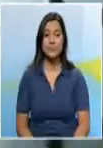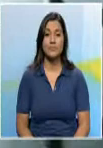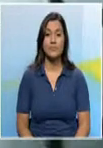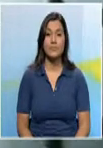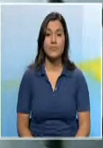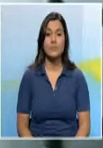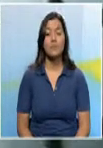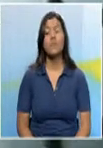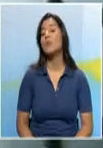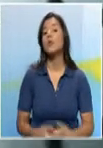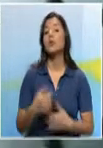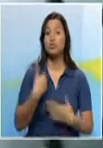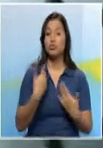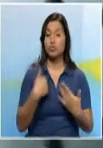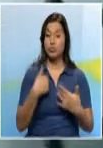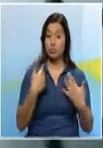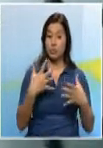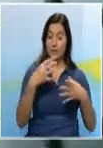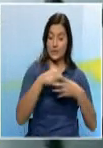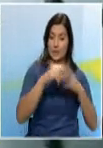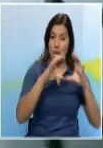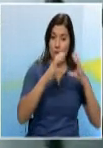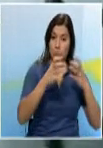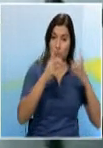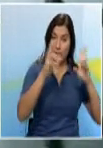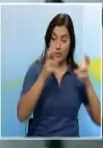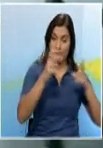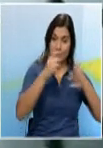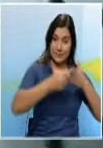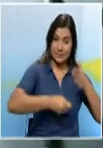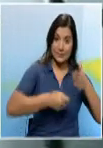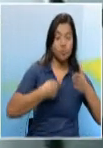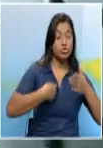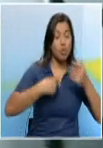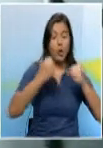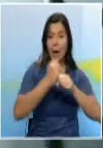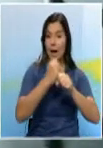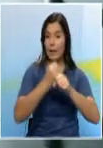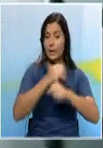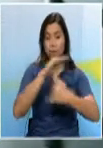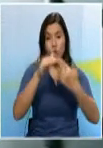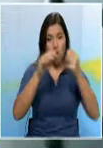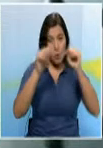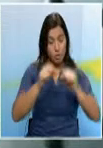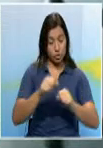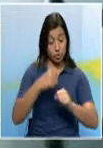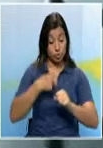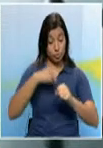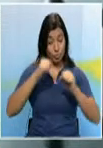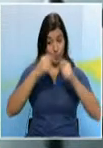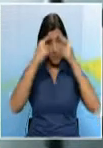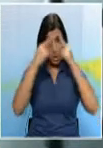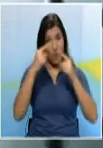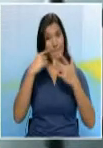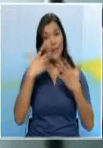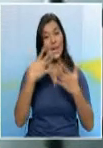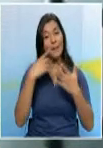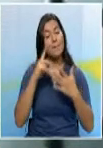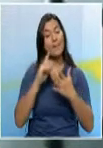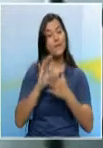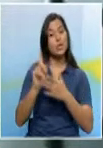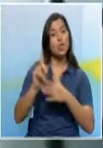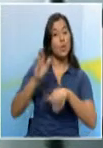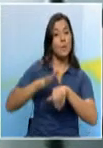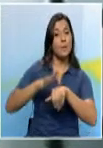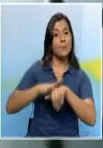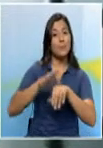Mientras yo esté en la Comisión de Asuntos Hacendarios, haré todo lo que esté en mi alcance para impedir que esas competencias se le den al Ministerio de Hacienda